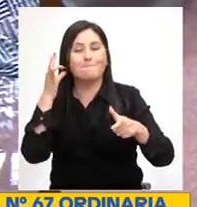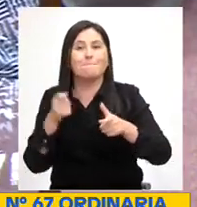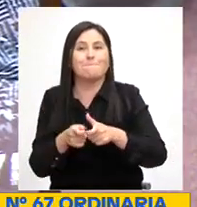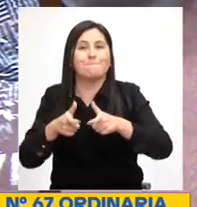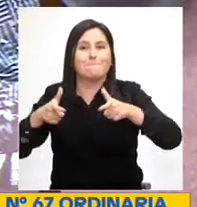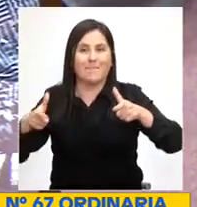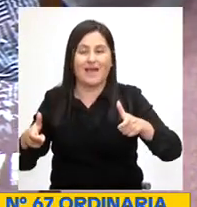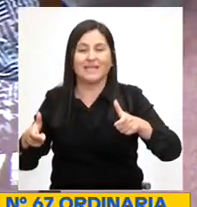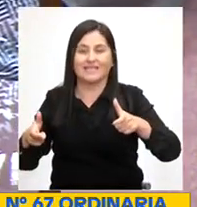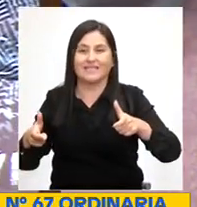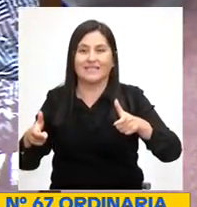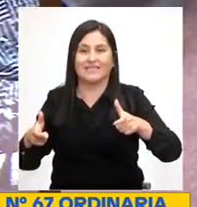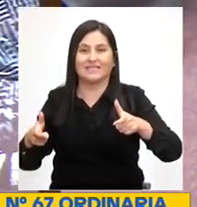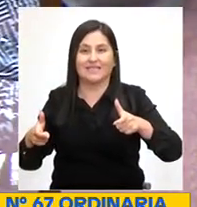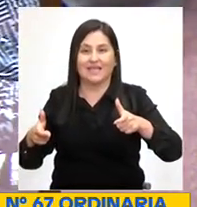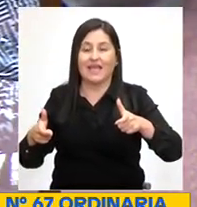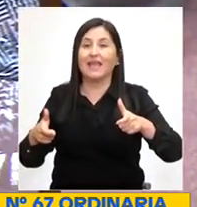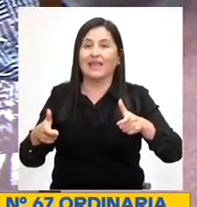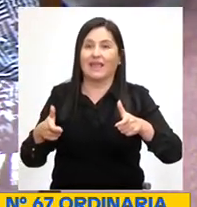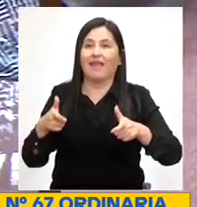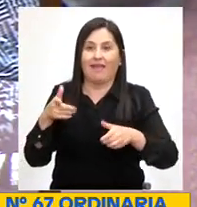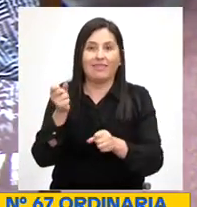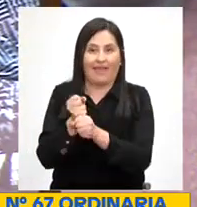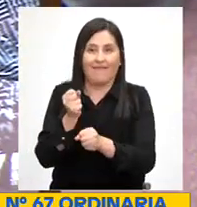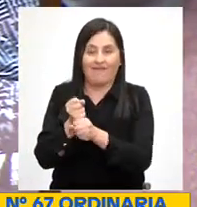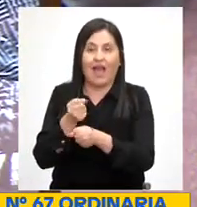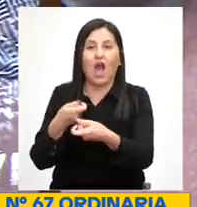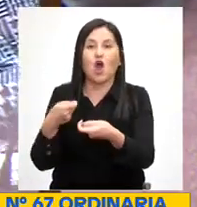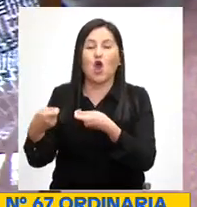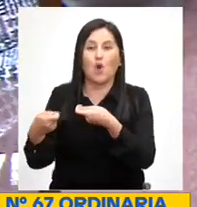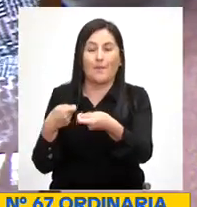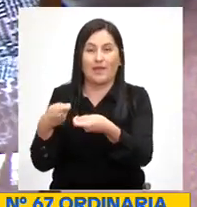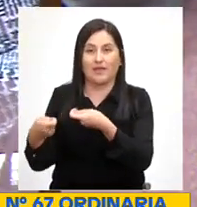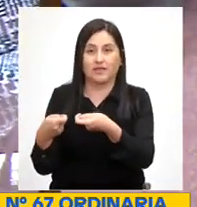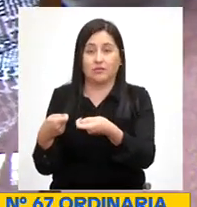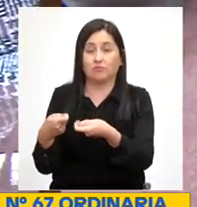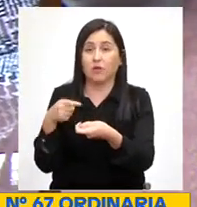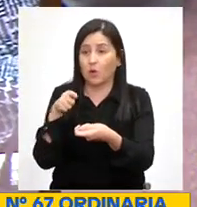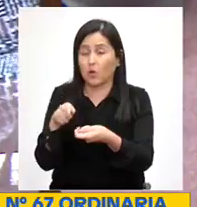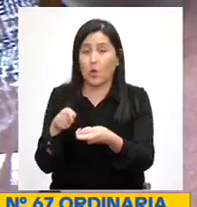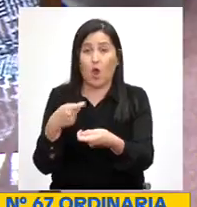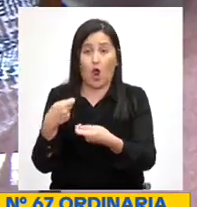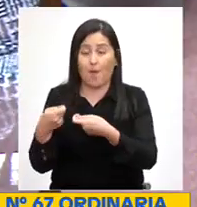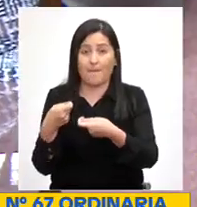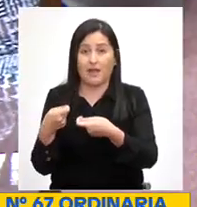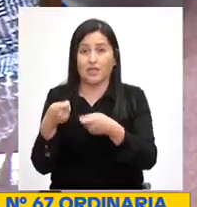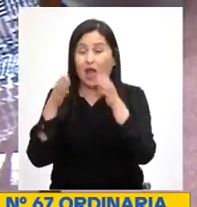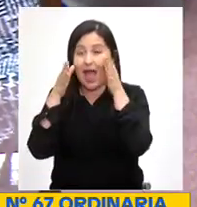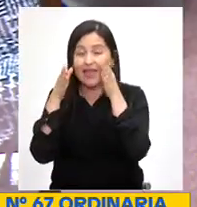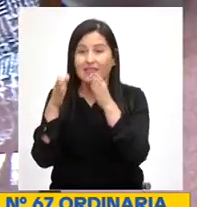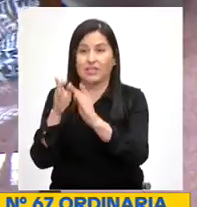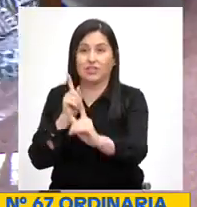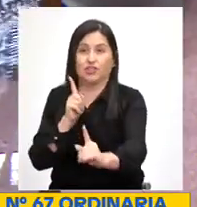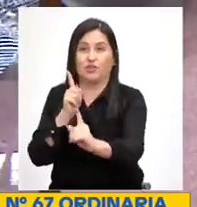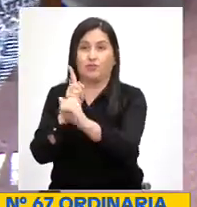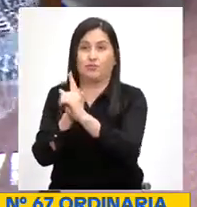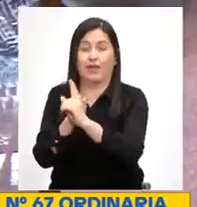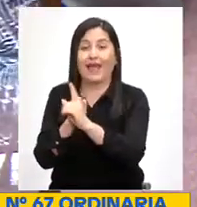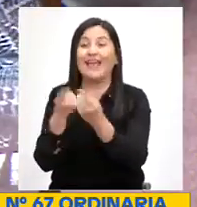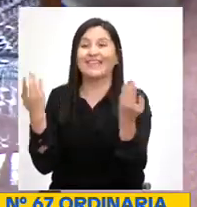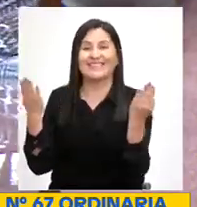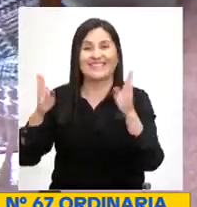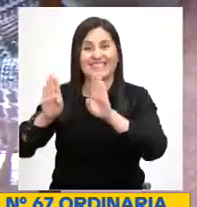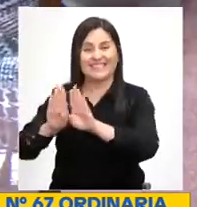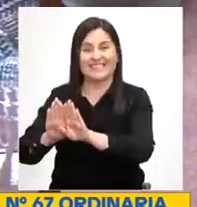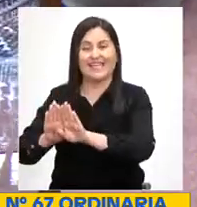están en el gran comercio eh Cuando un establecimiento de comercio de atención directa público cierra sus puertas